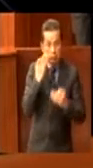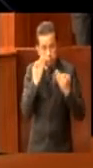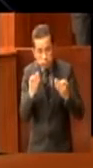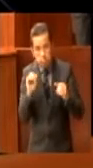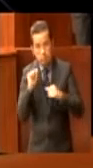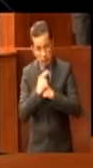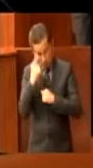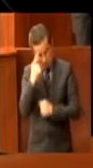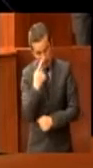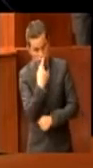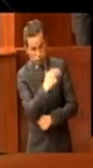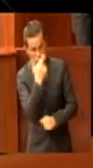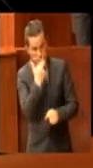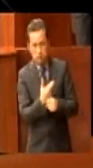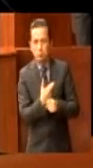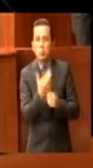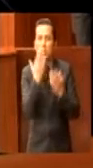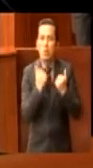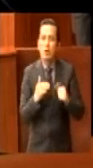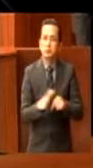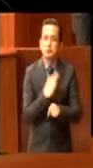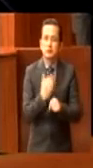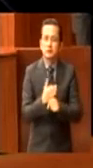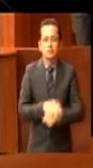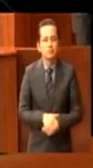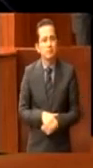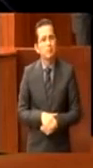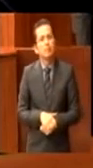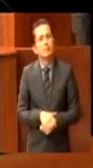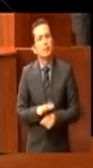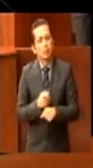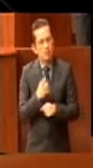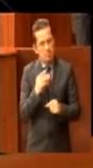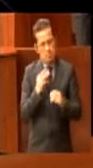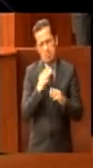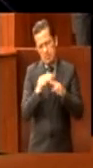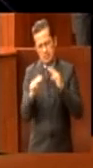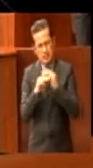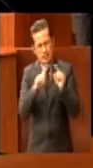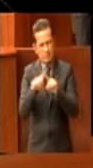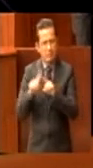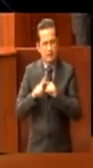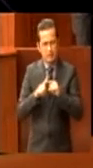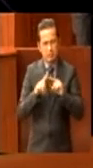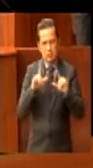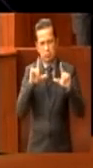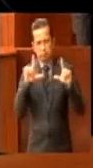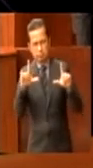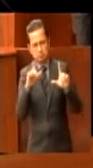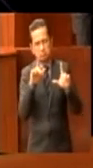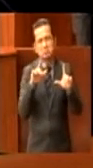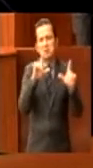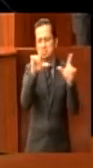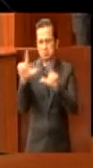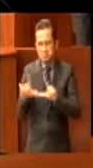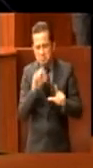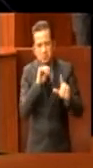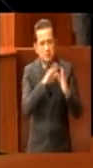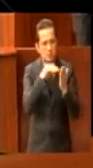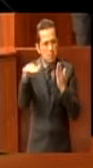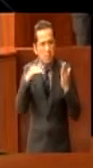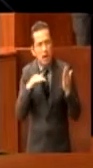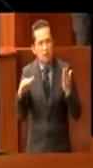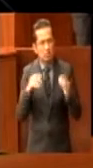tanto le puedan ser aprovechadas lo anterior toda vez que al realizar un análisis del material denunciado esto es de las bardas vinilonas y